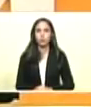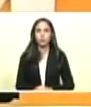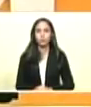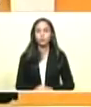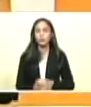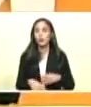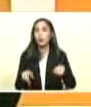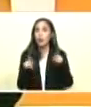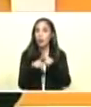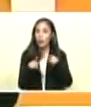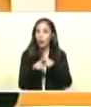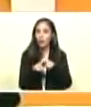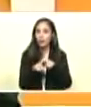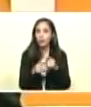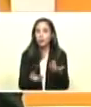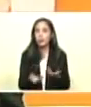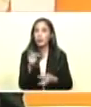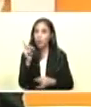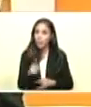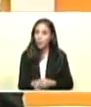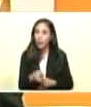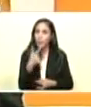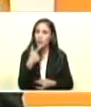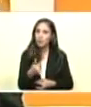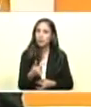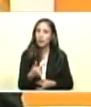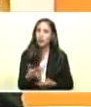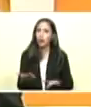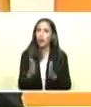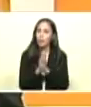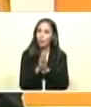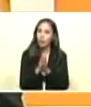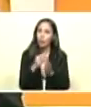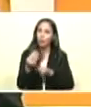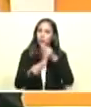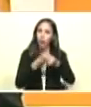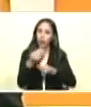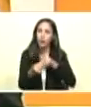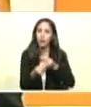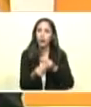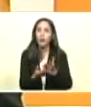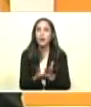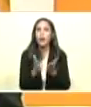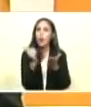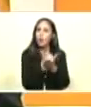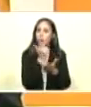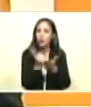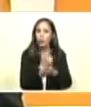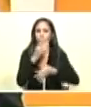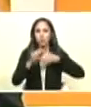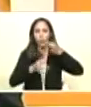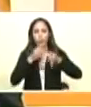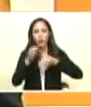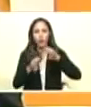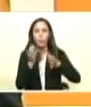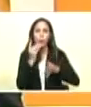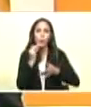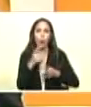me hace una solicitud para que se establezca un manual de pago de servicios turísticos, ministra, compañera